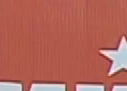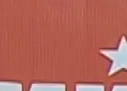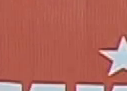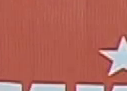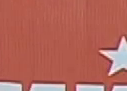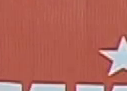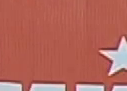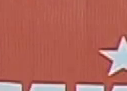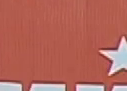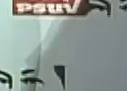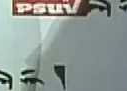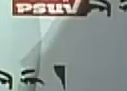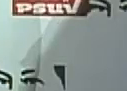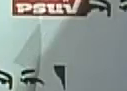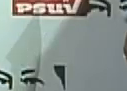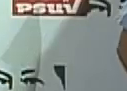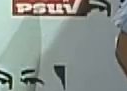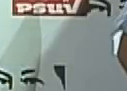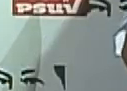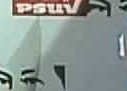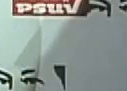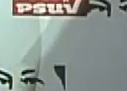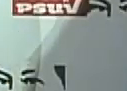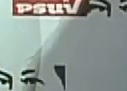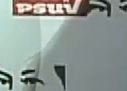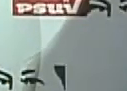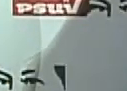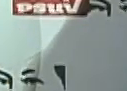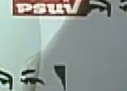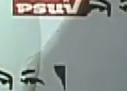Roja, Diosdado Cabello.